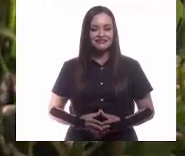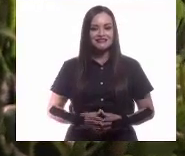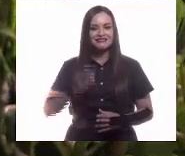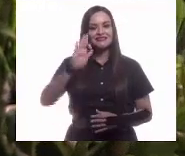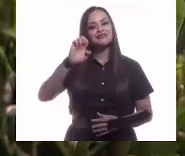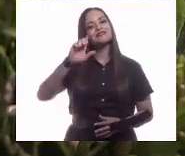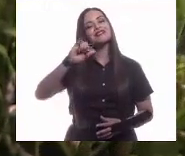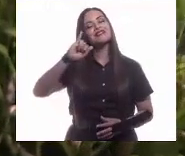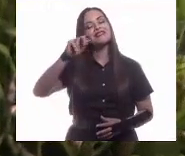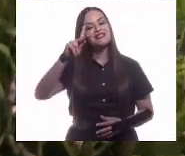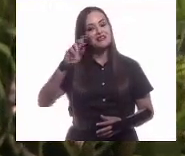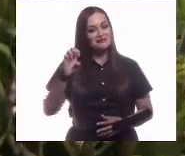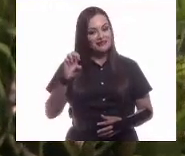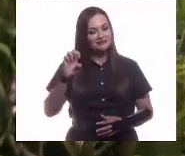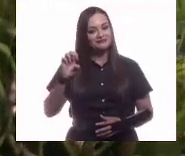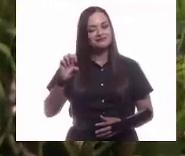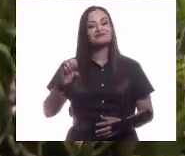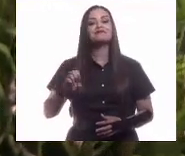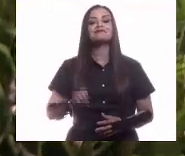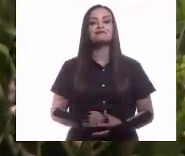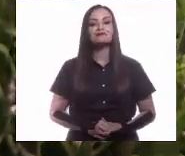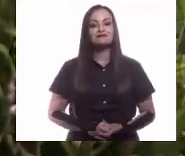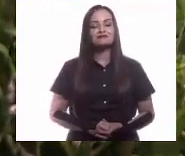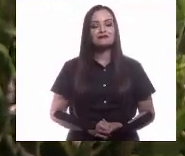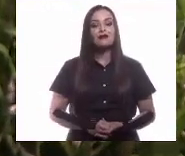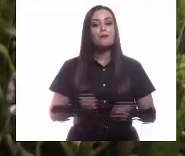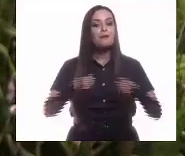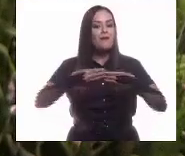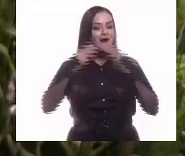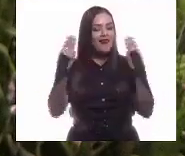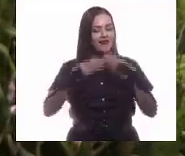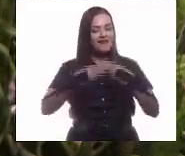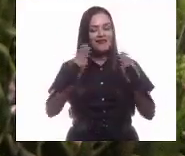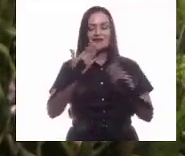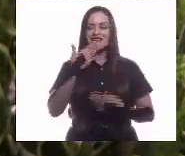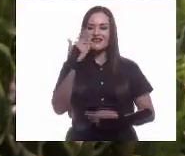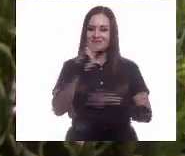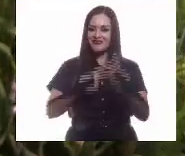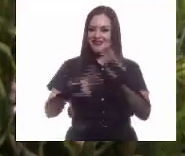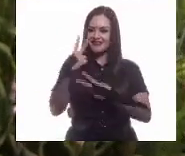Prado Bautista, presidente municipal del Ayuntamiento de Mulegé, y su señora esposa.